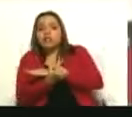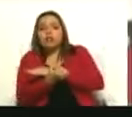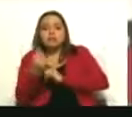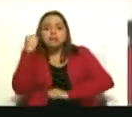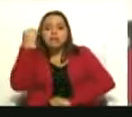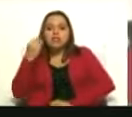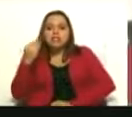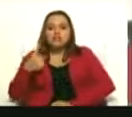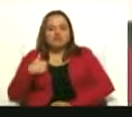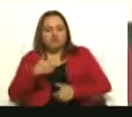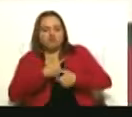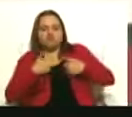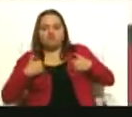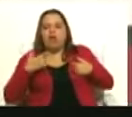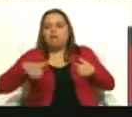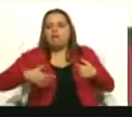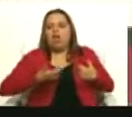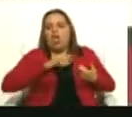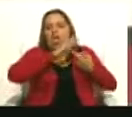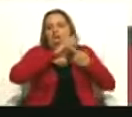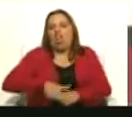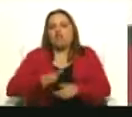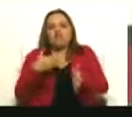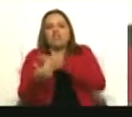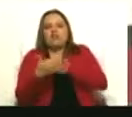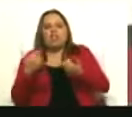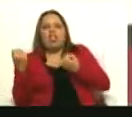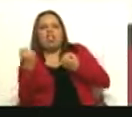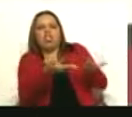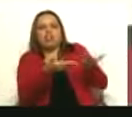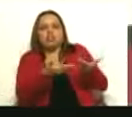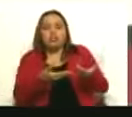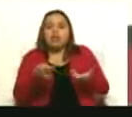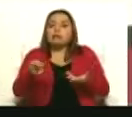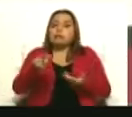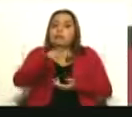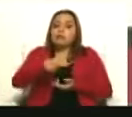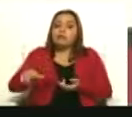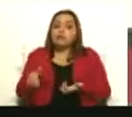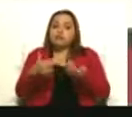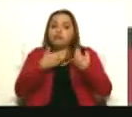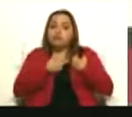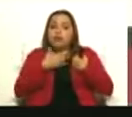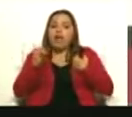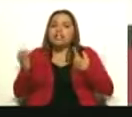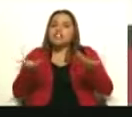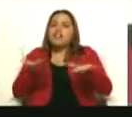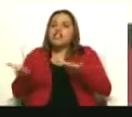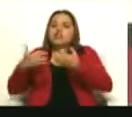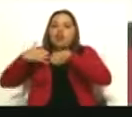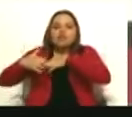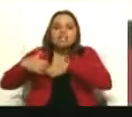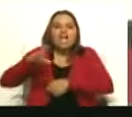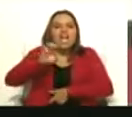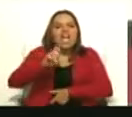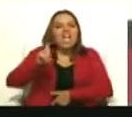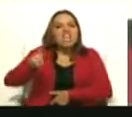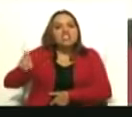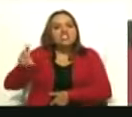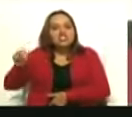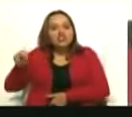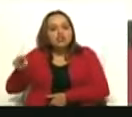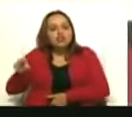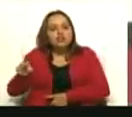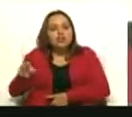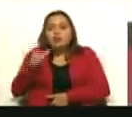que está guapa y apoyada y puede violentar todo el derecho. Y sus autoridades están al servicio de la ExxonMobil. No es mentira cuando